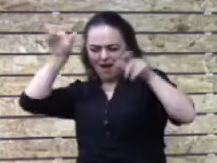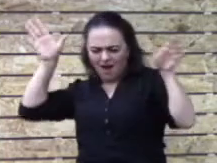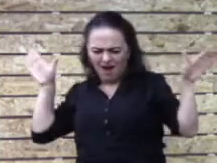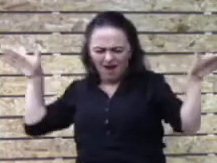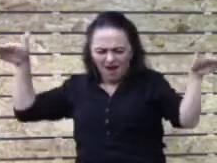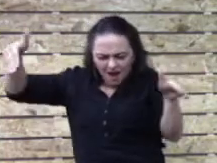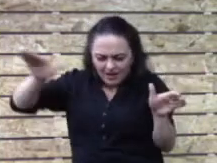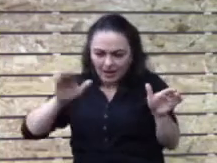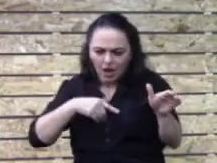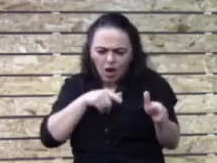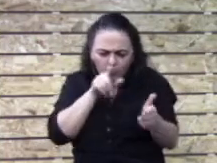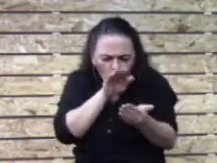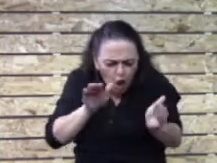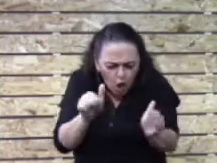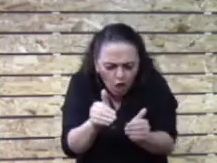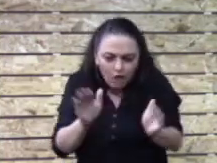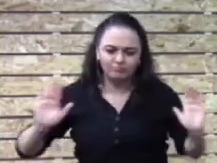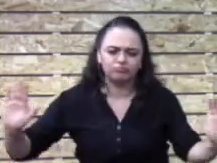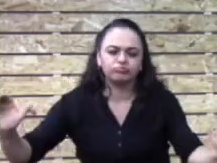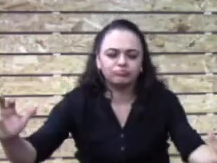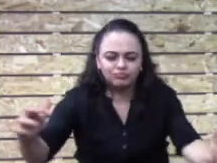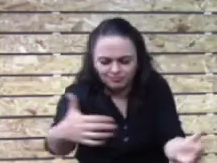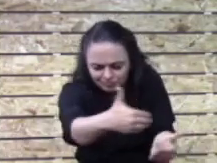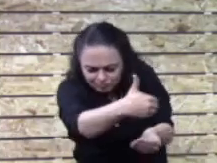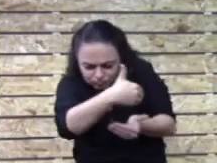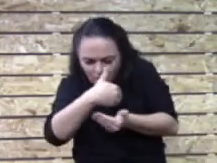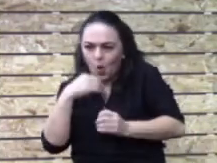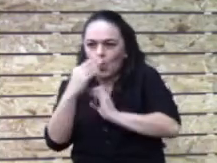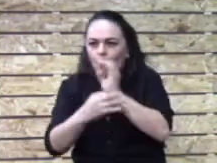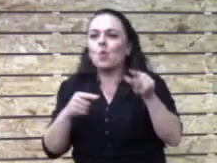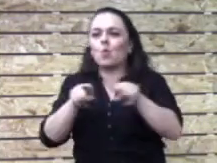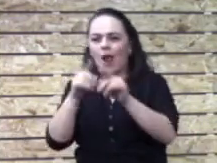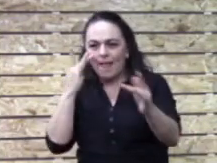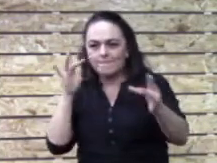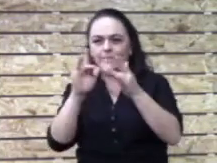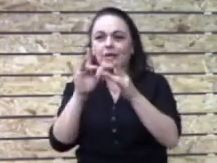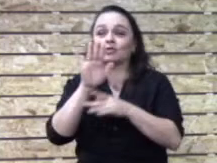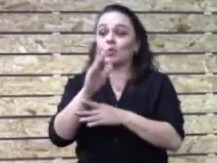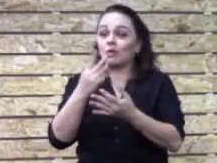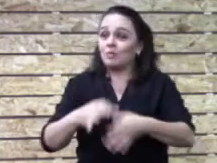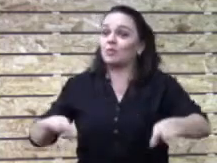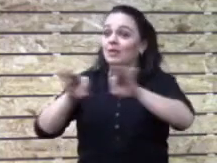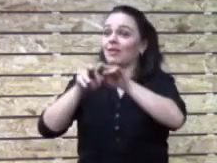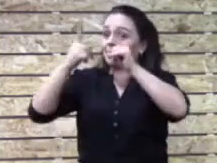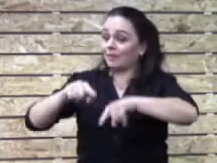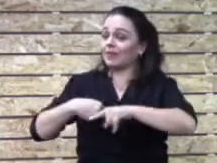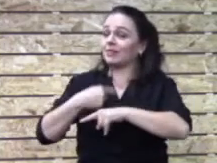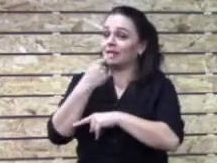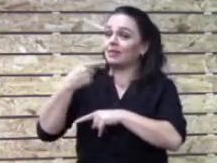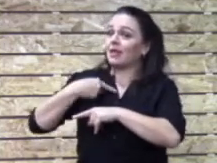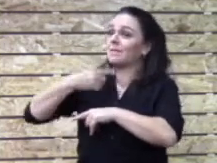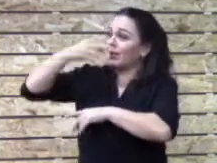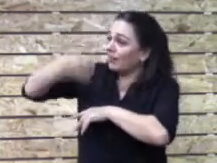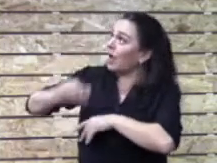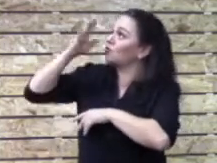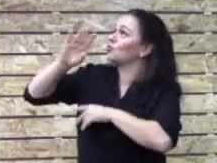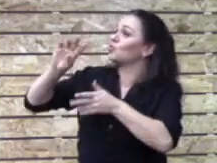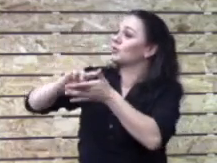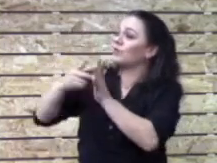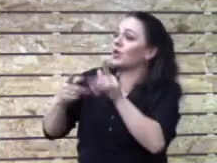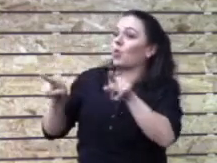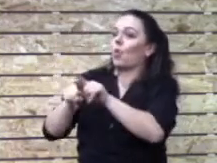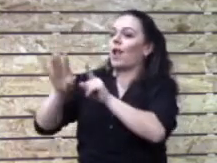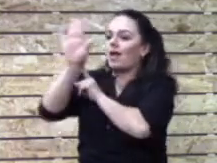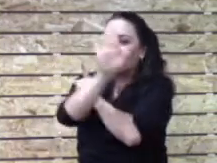importancia de la verdad como escudo y como baluarte, y en el verso número 3 es claro que se está mostrando la capacidad